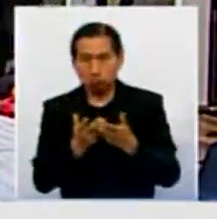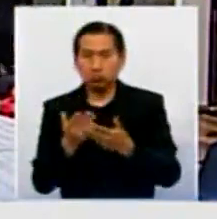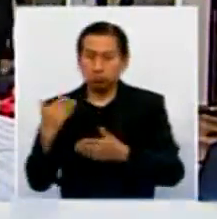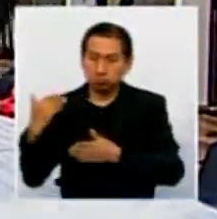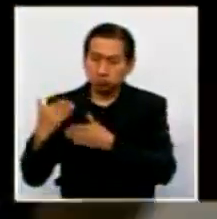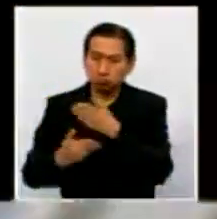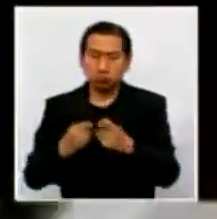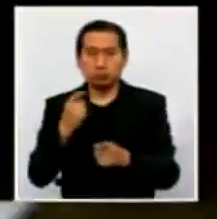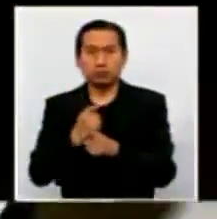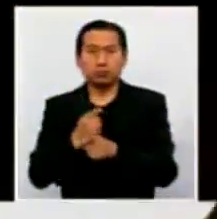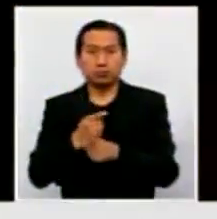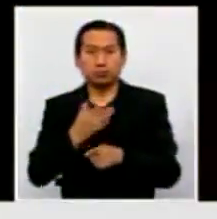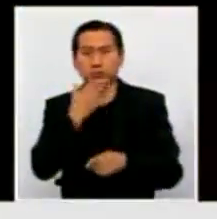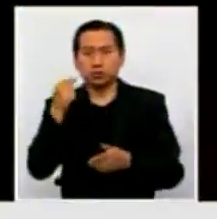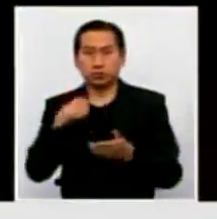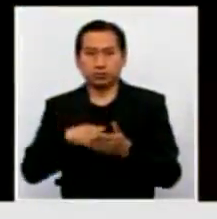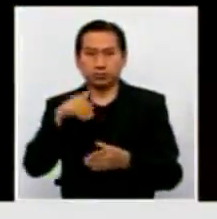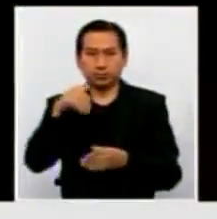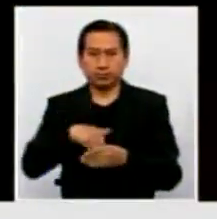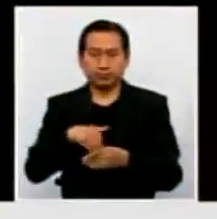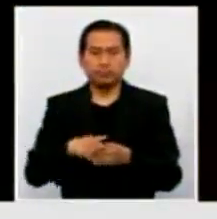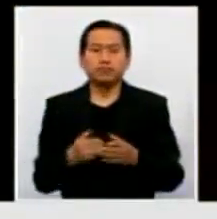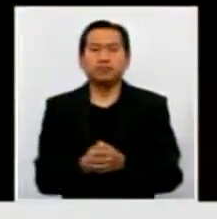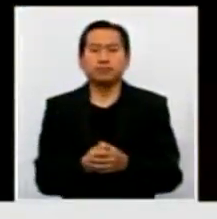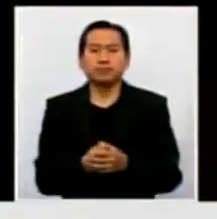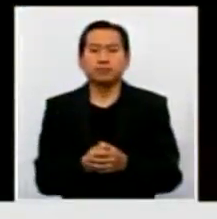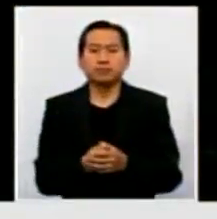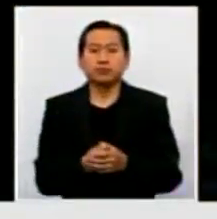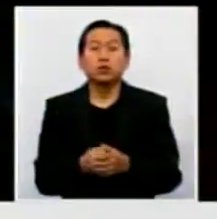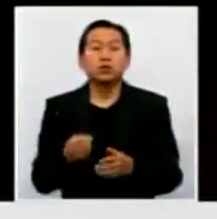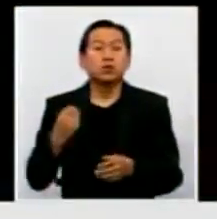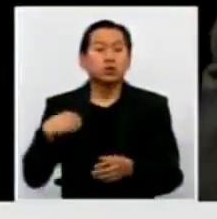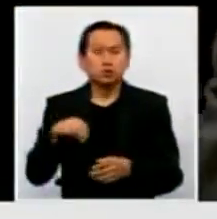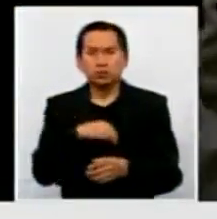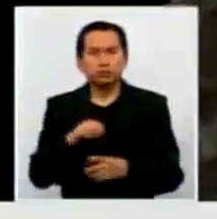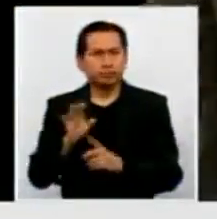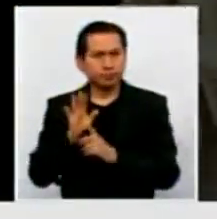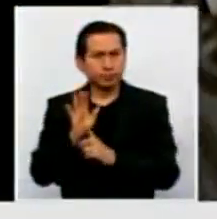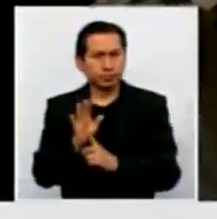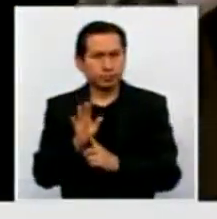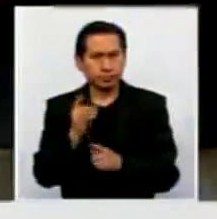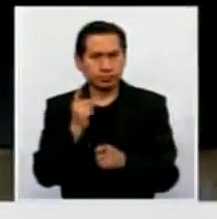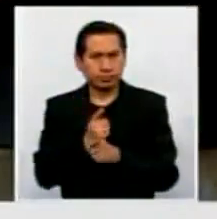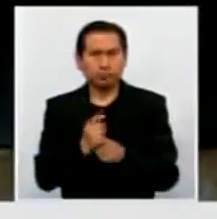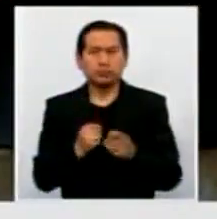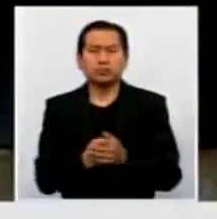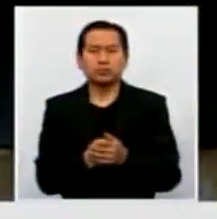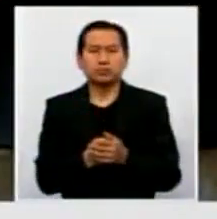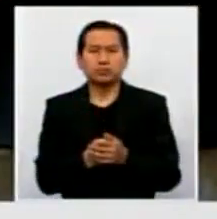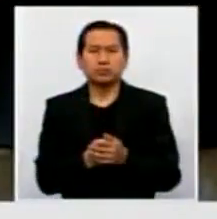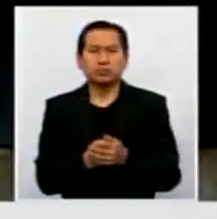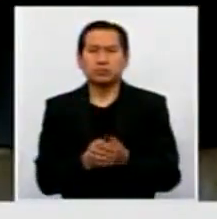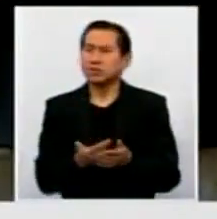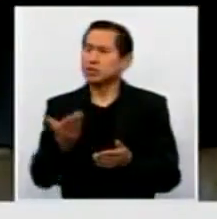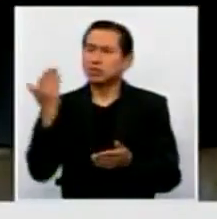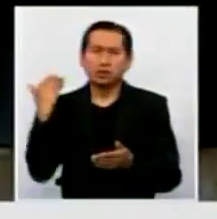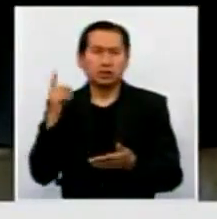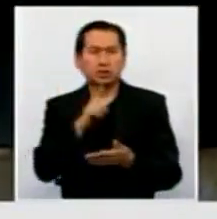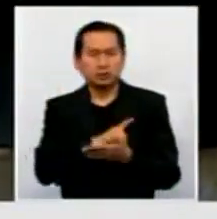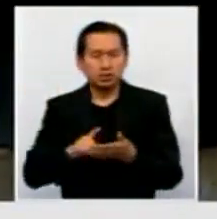desarrollo de ese proceso. Lo hemos demostrado en el transcurso de las últimas